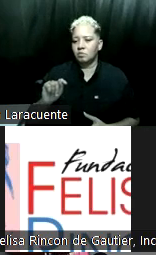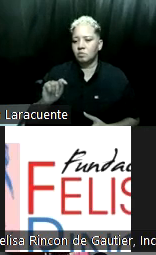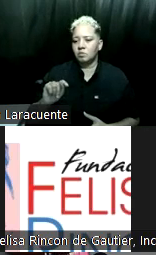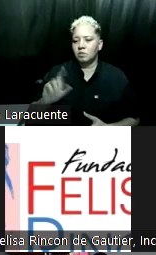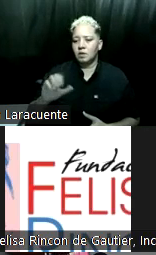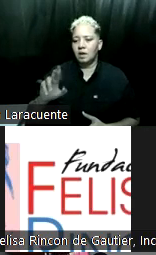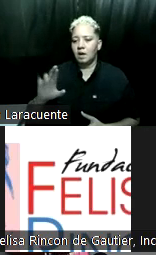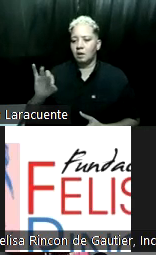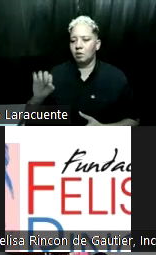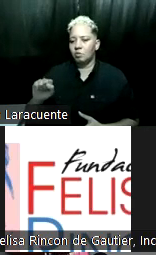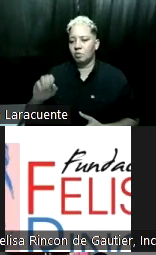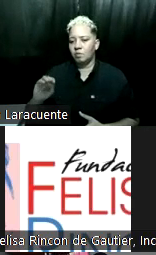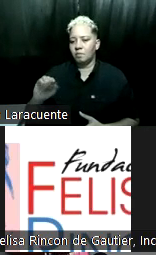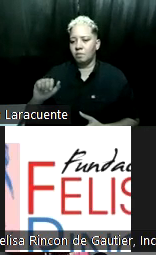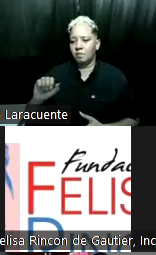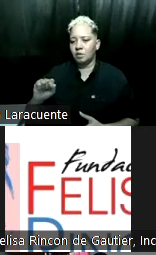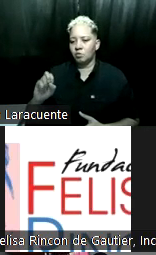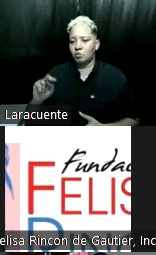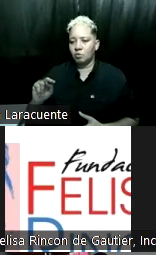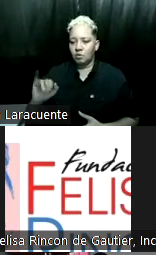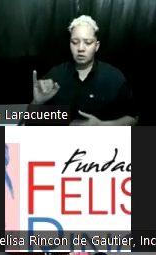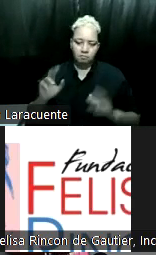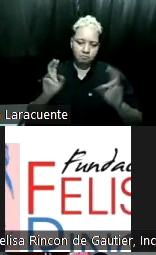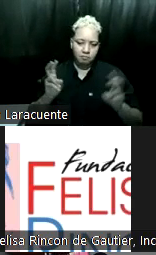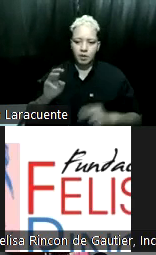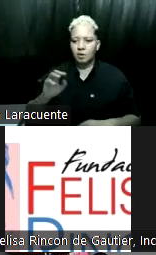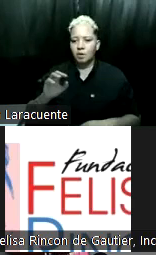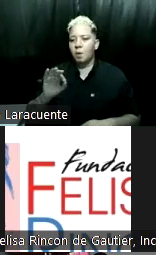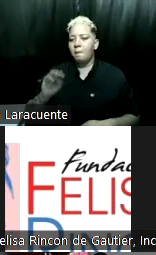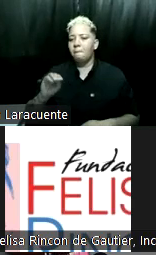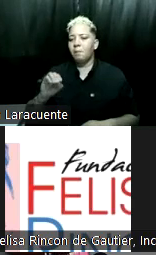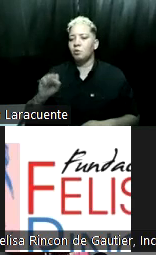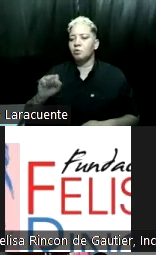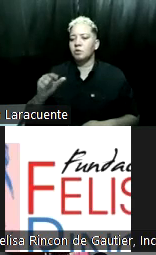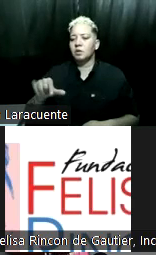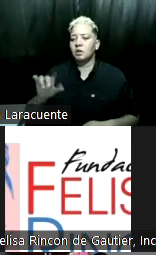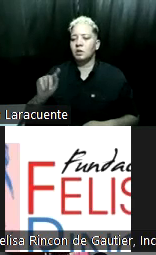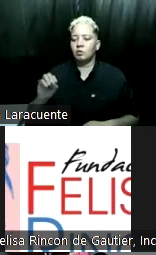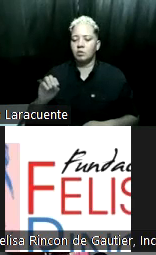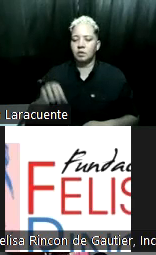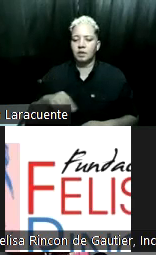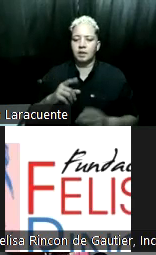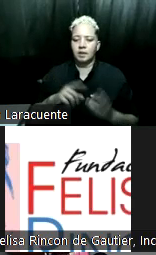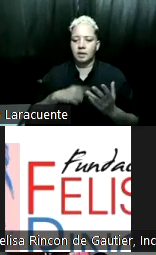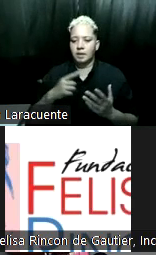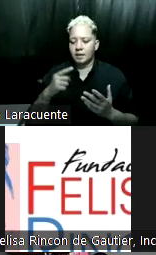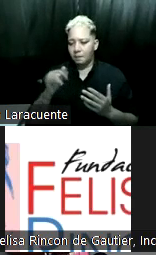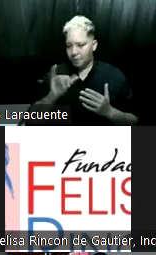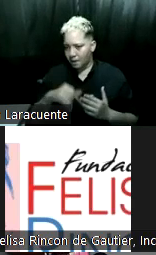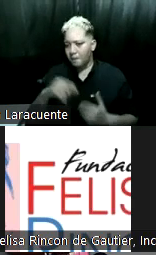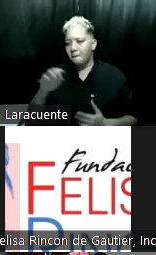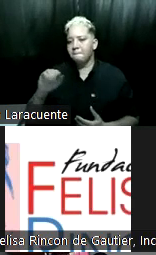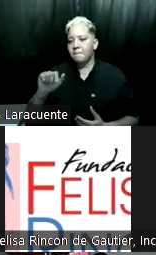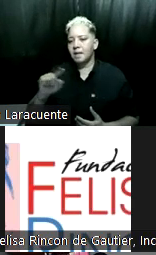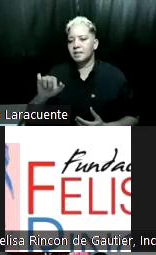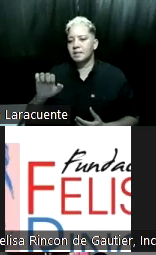mejor conocido como Mosquito, y al gran Ubiratán Maciel. Cuba, por su parte,